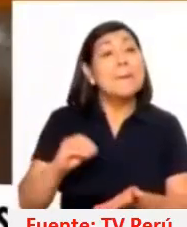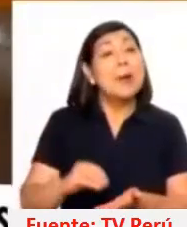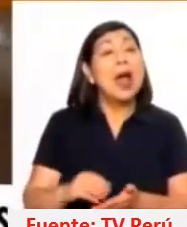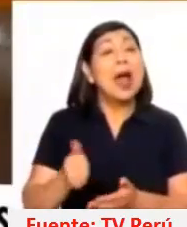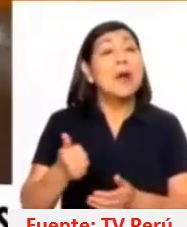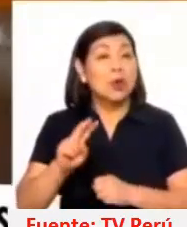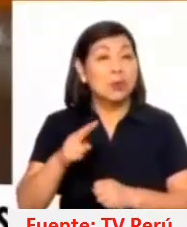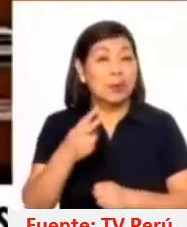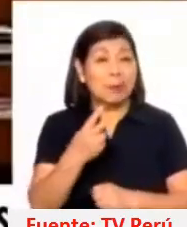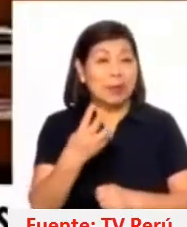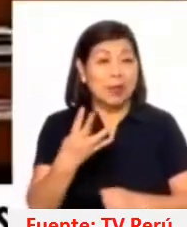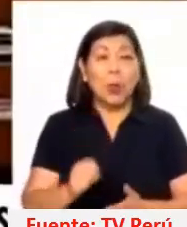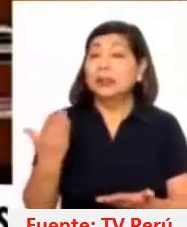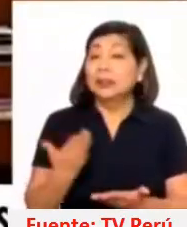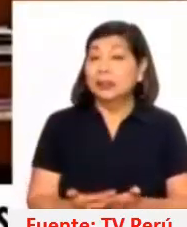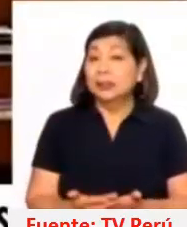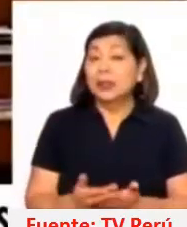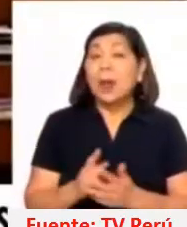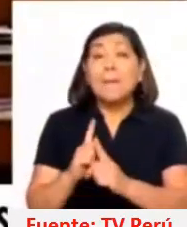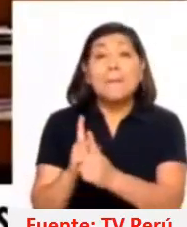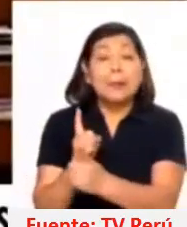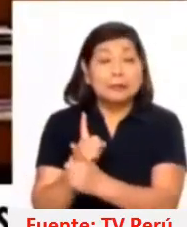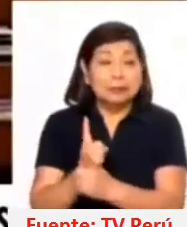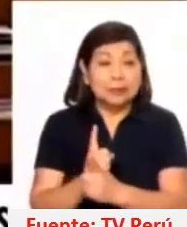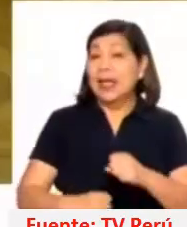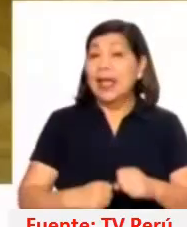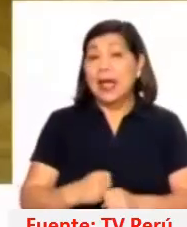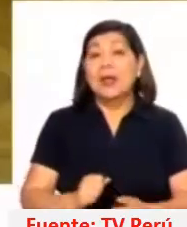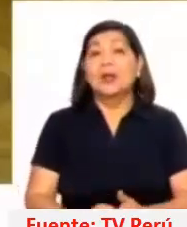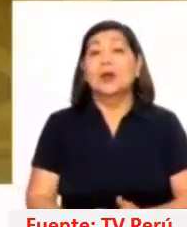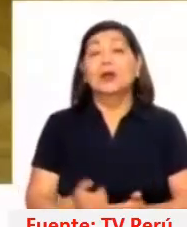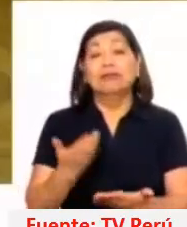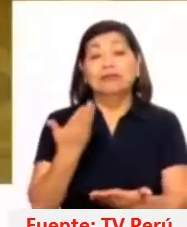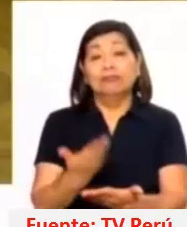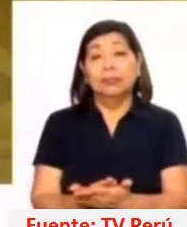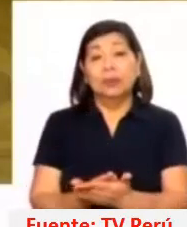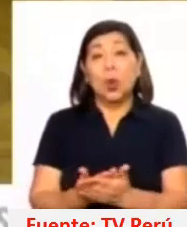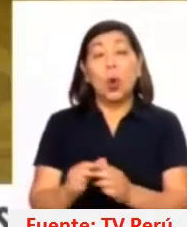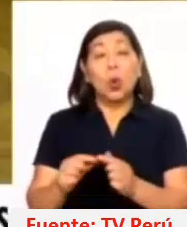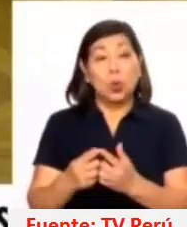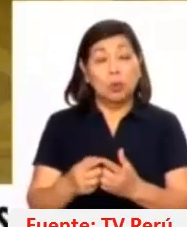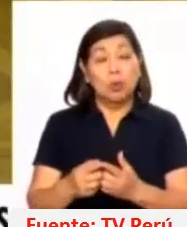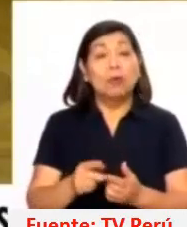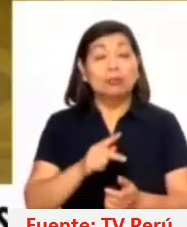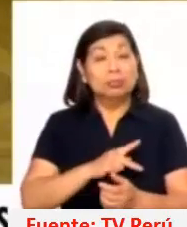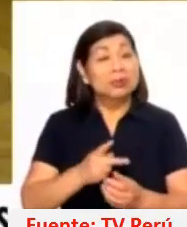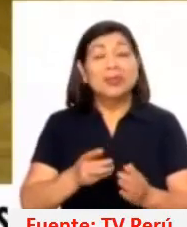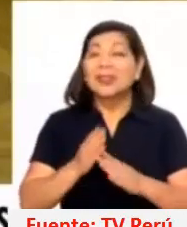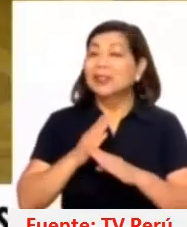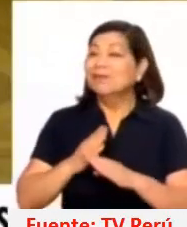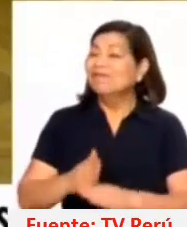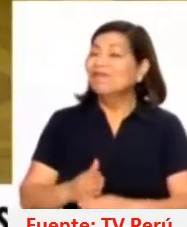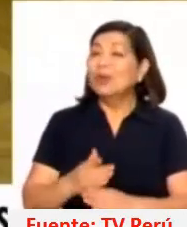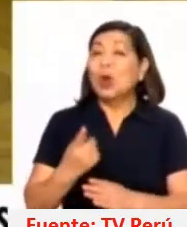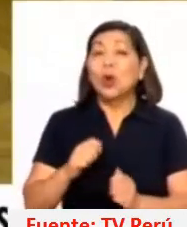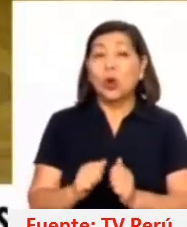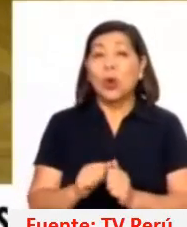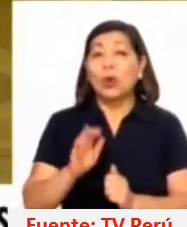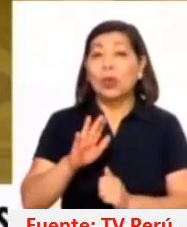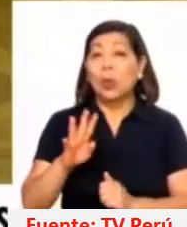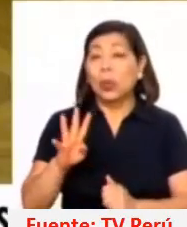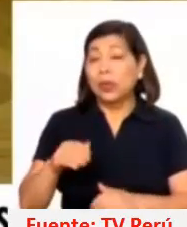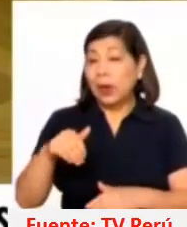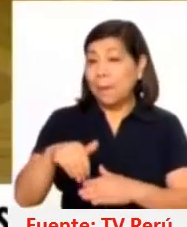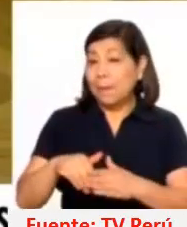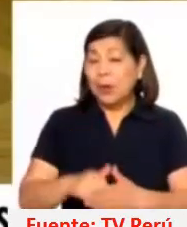los hechos de hoy en el Congreso de la República. Esta propuesta de Fuerza Popular le fue rechazada con